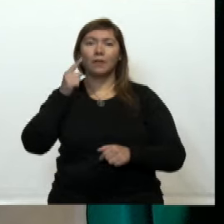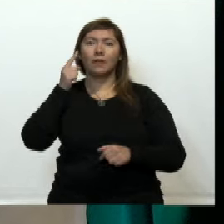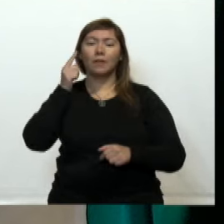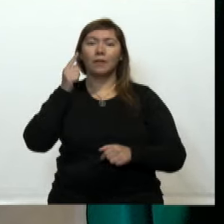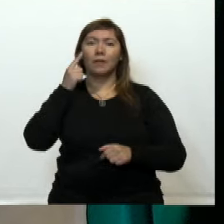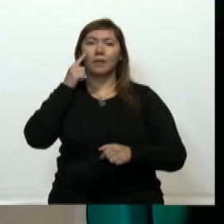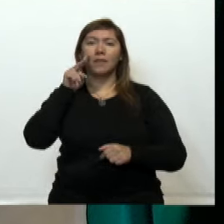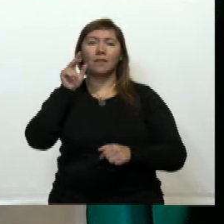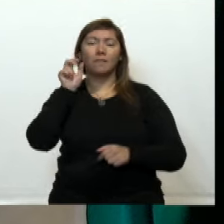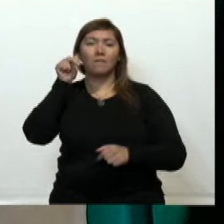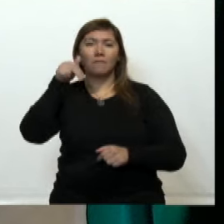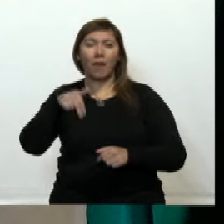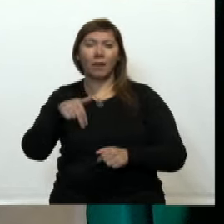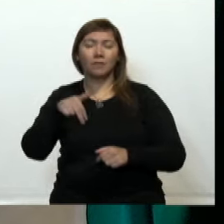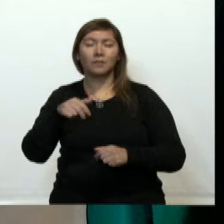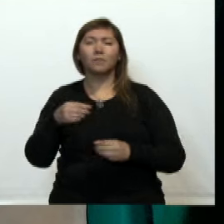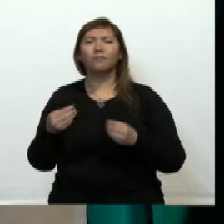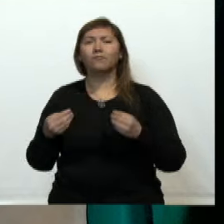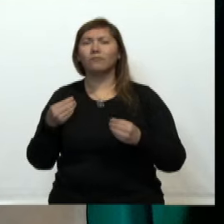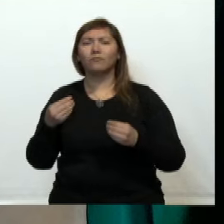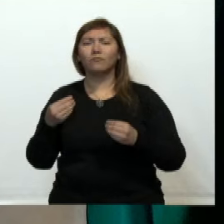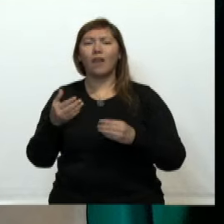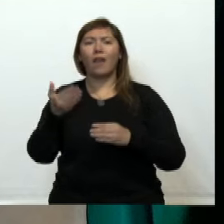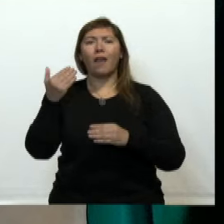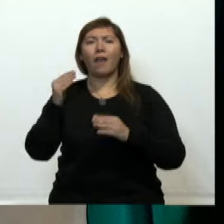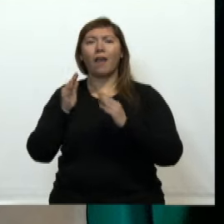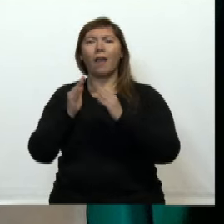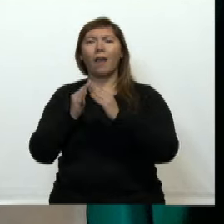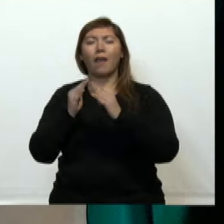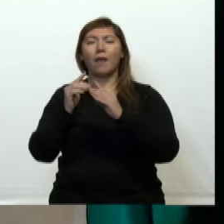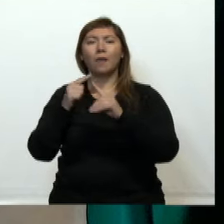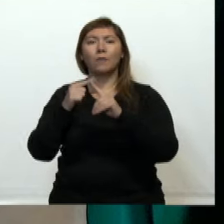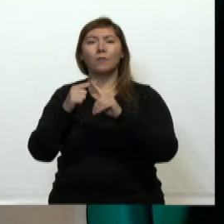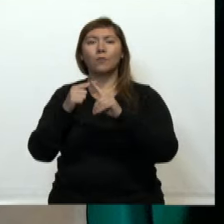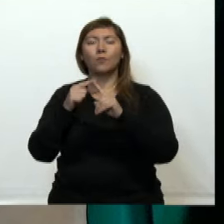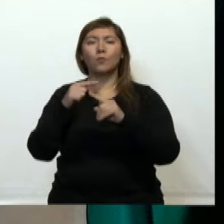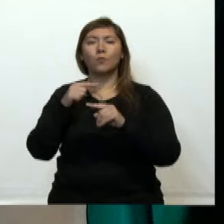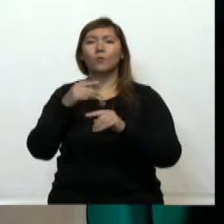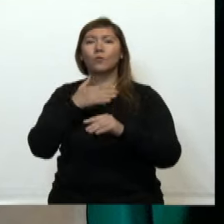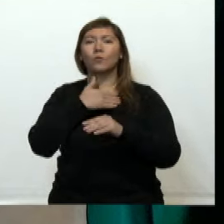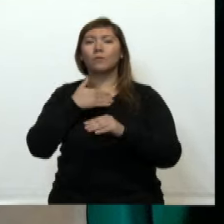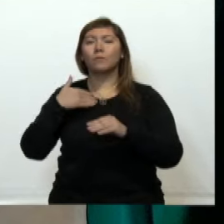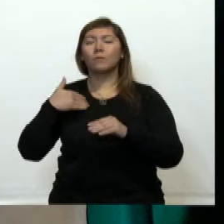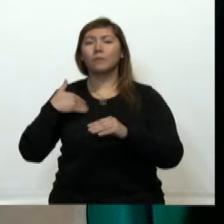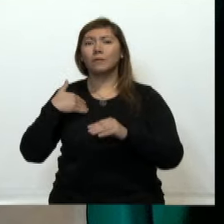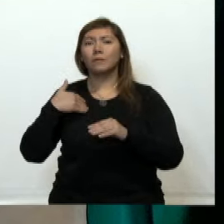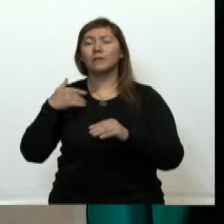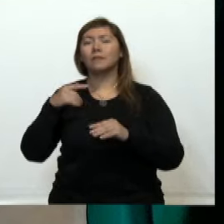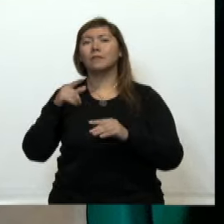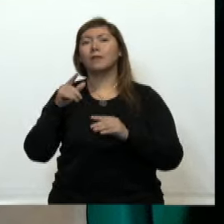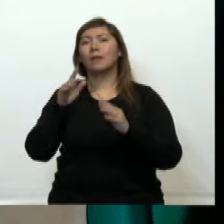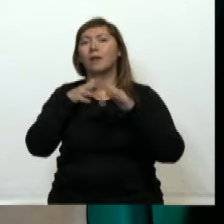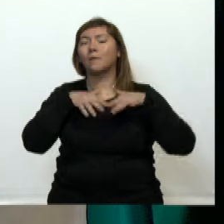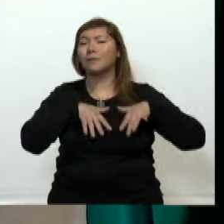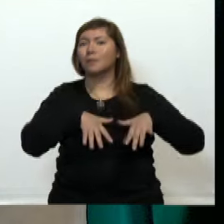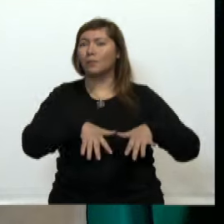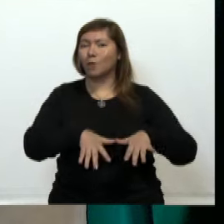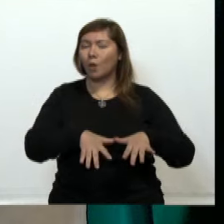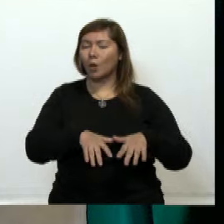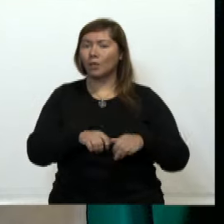ahora párroco de Nuestra Señora de la Misericordia en el barrio de Mataderos y encargado de la pastoral